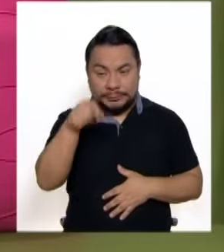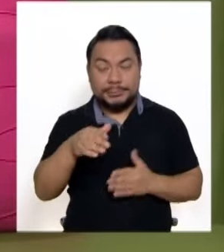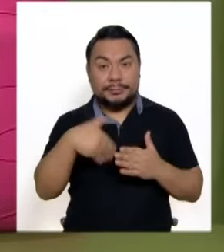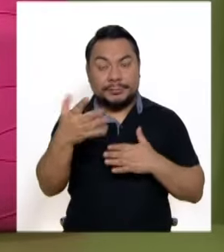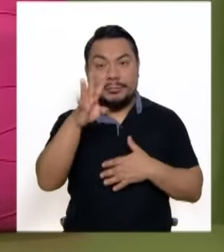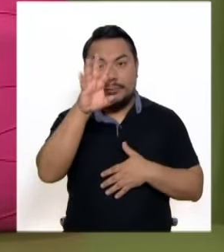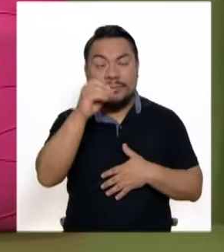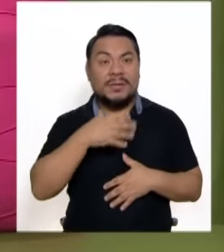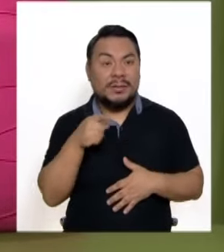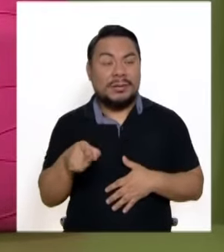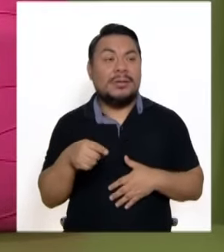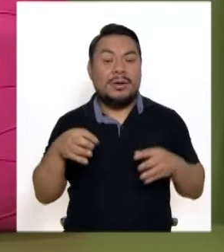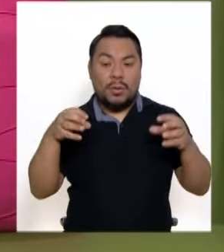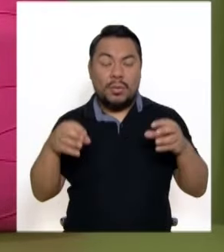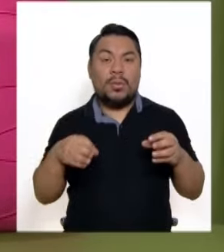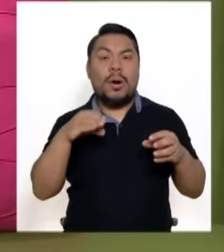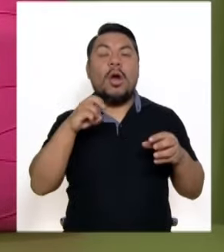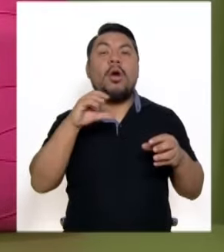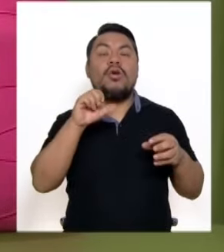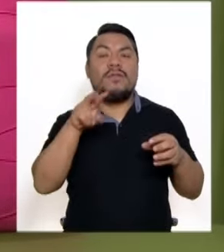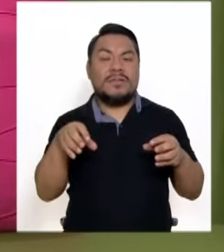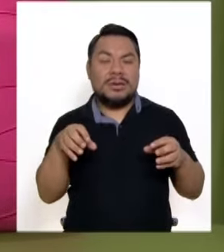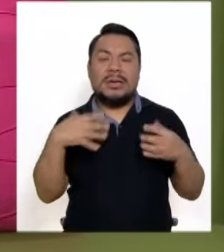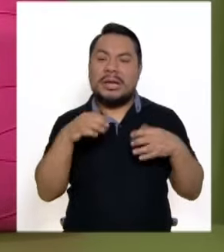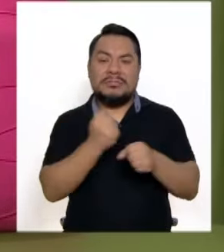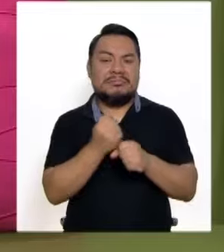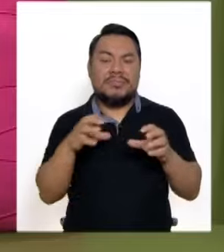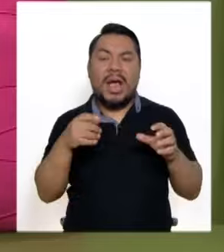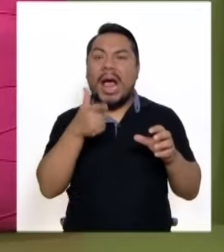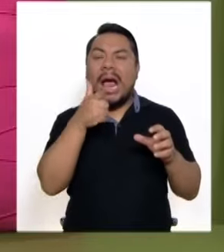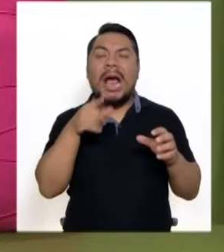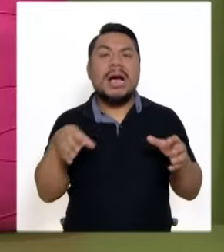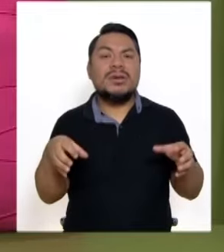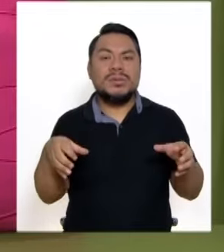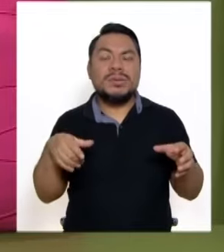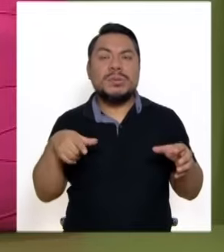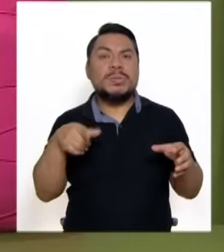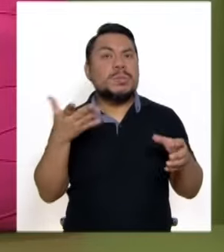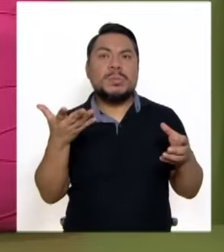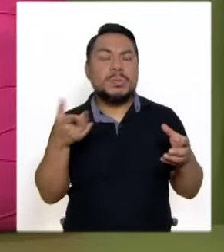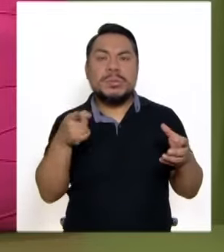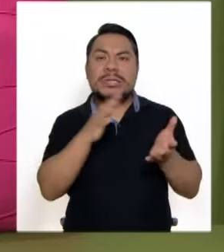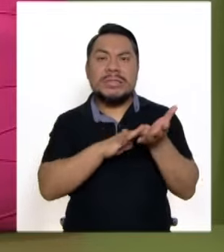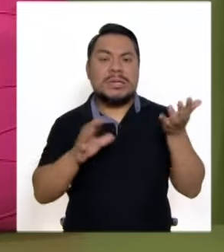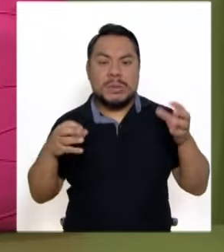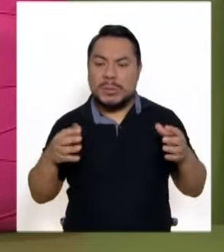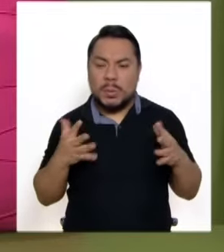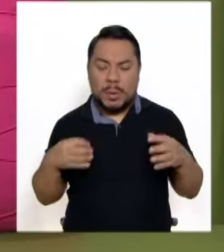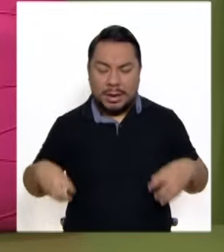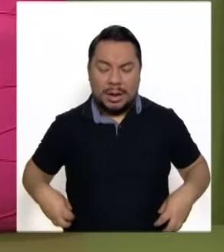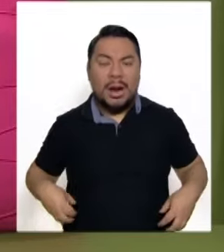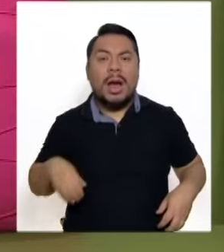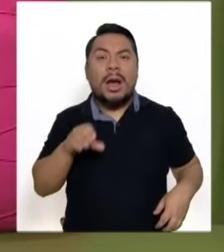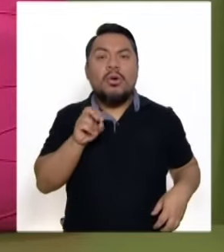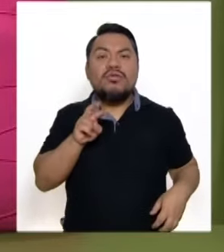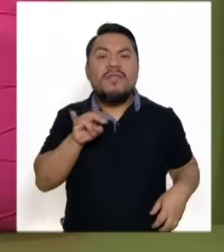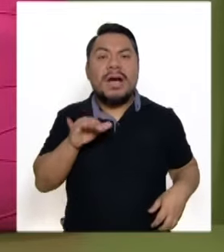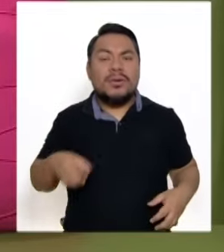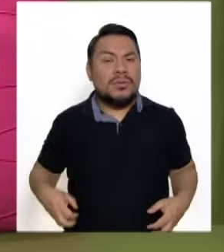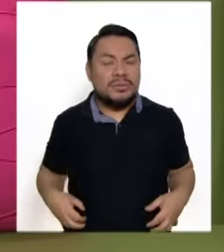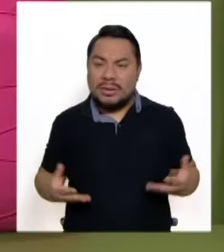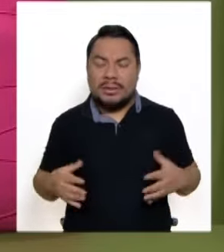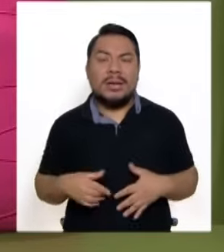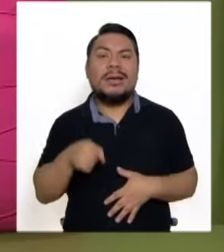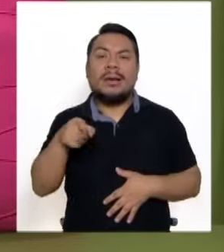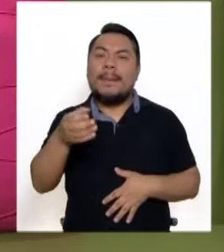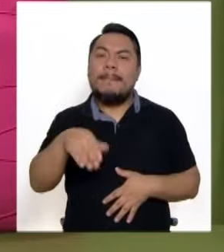40 también los ovarios empiezan a dejar de trabajar, hay insuficiencia del cuerpo lúteo y ahí lo que se necesita es la progesterona, más que los